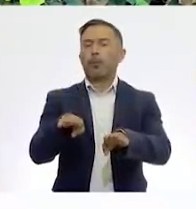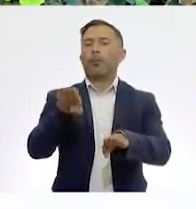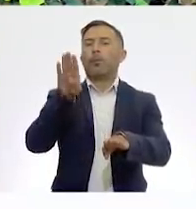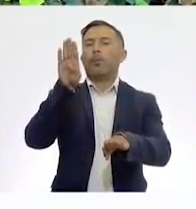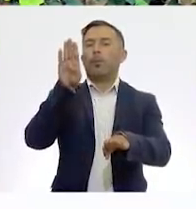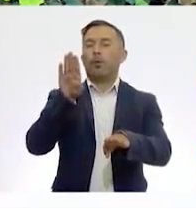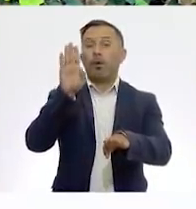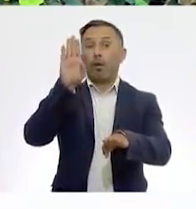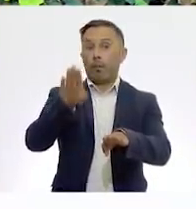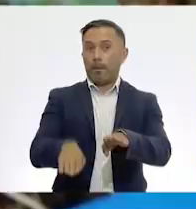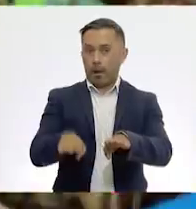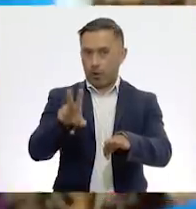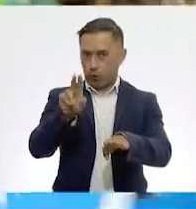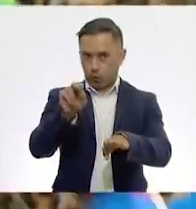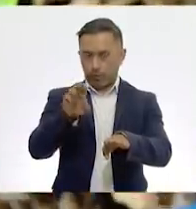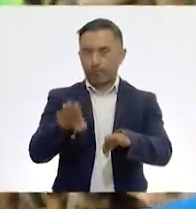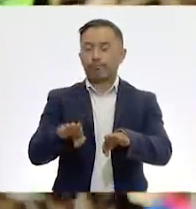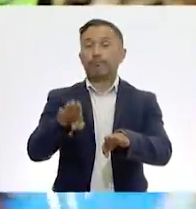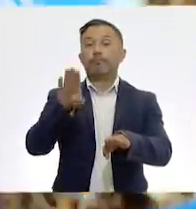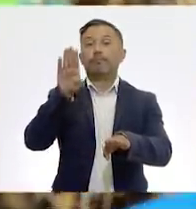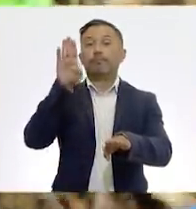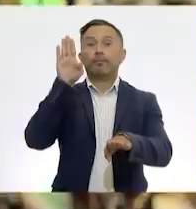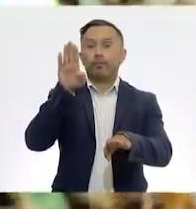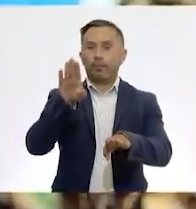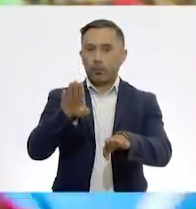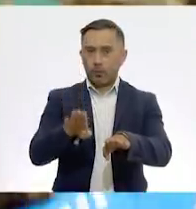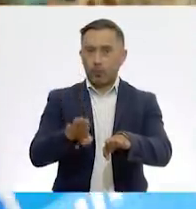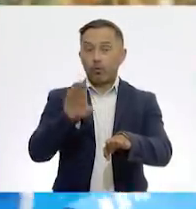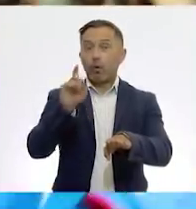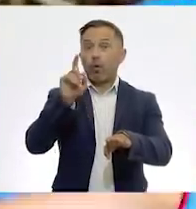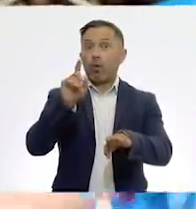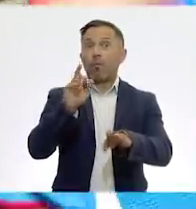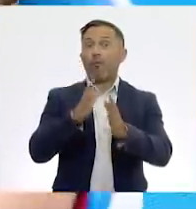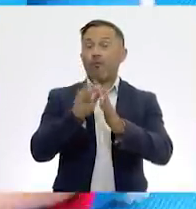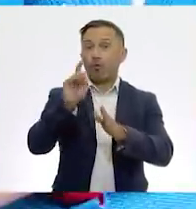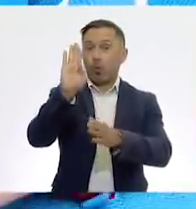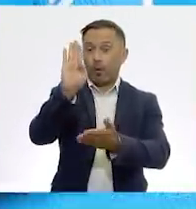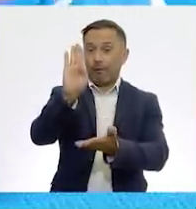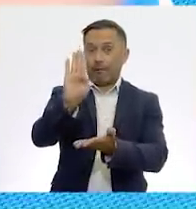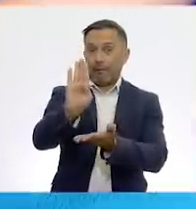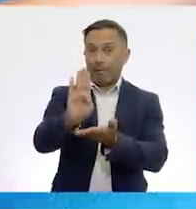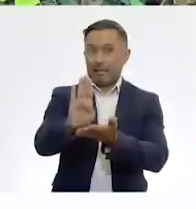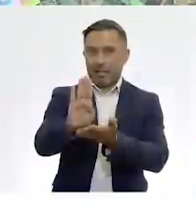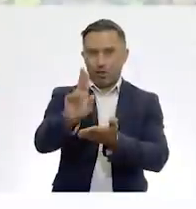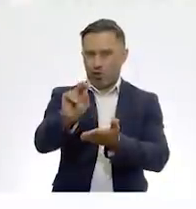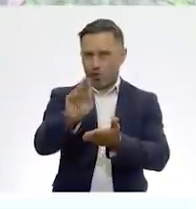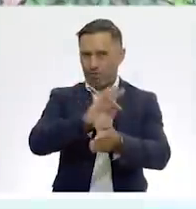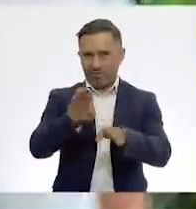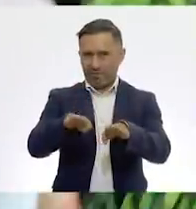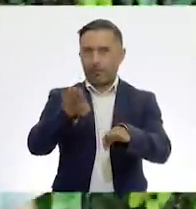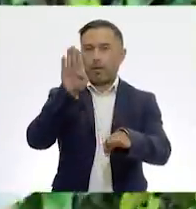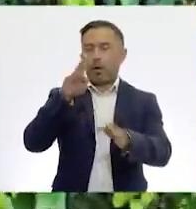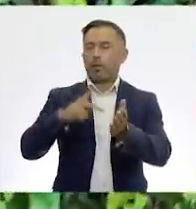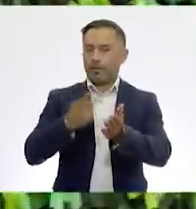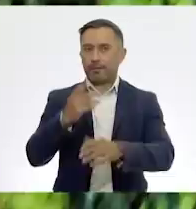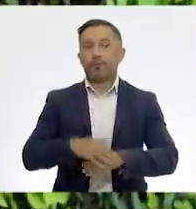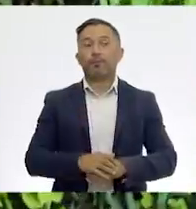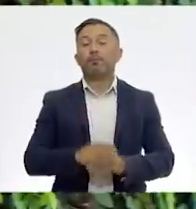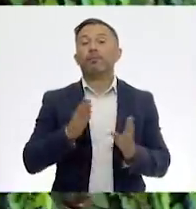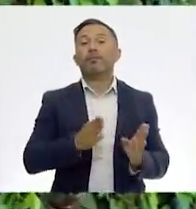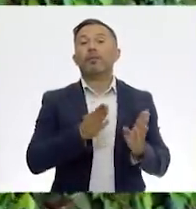sin tocar el piso, 2. Procura que no toque el piso tu talón, 3. Una más. Ok,